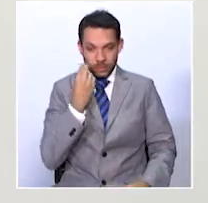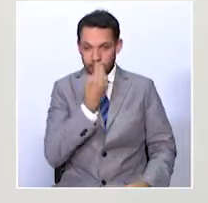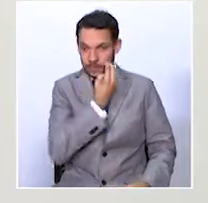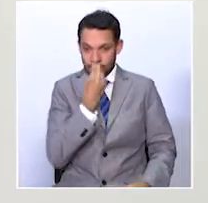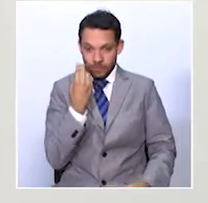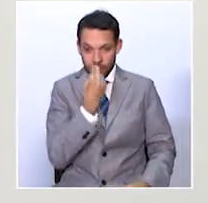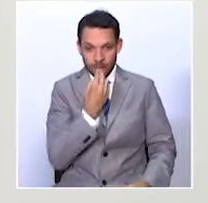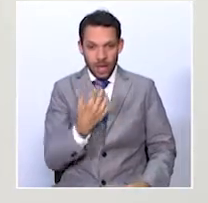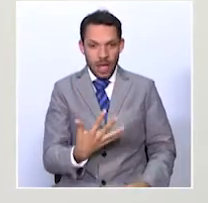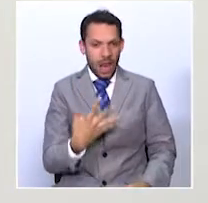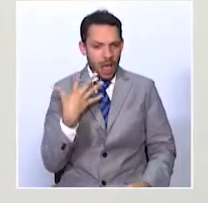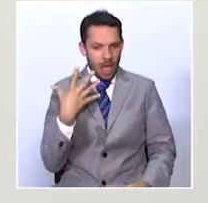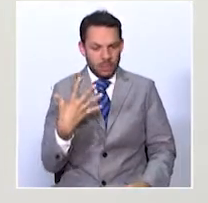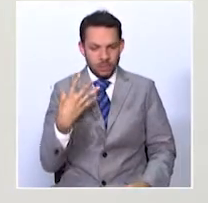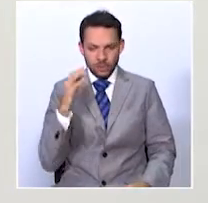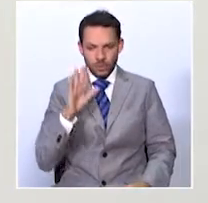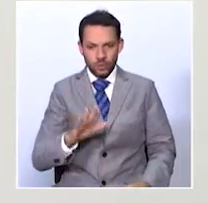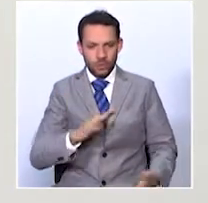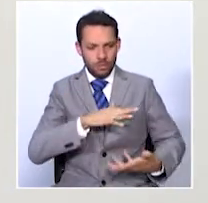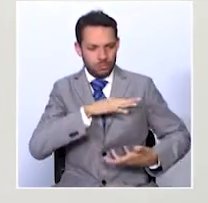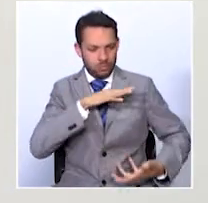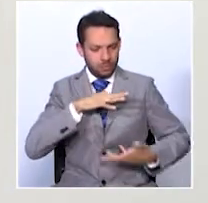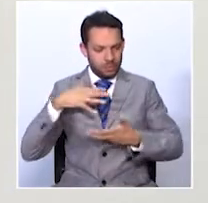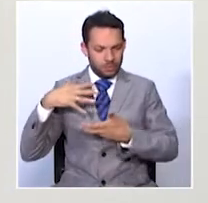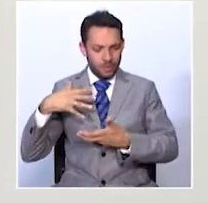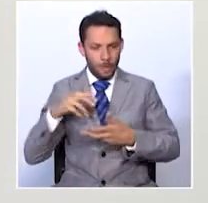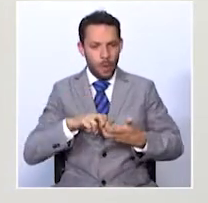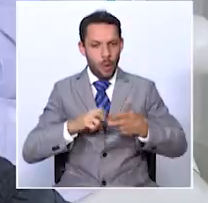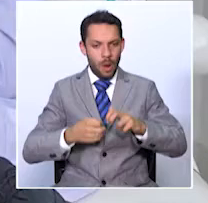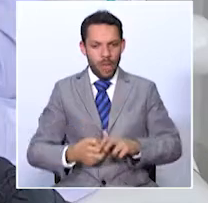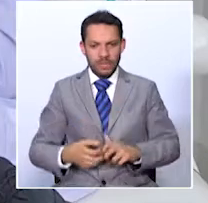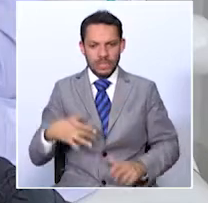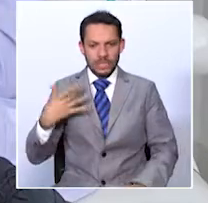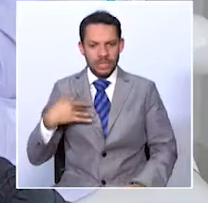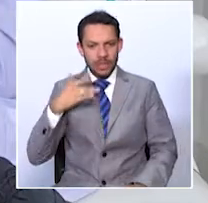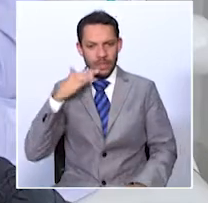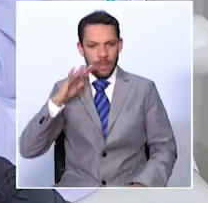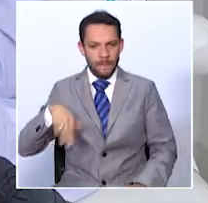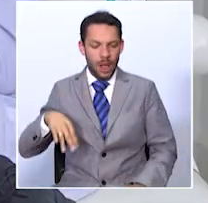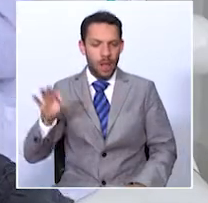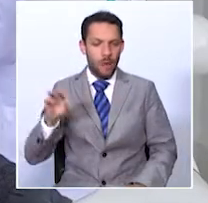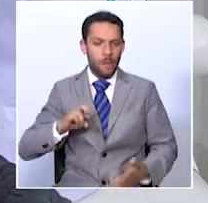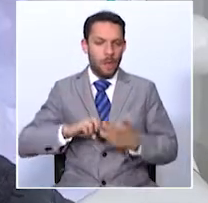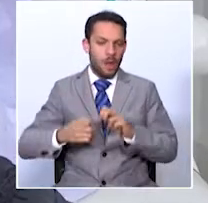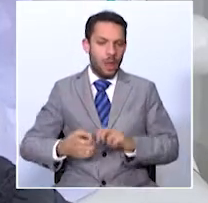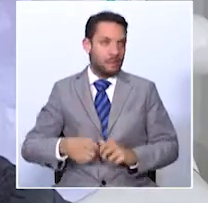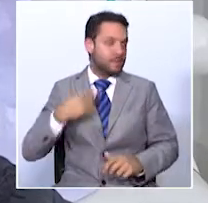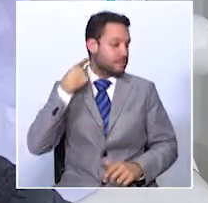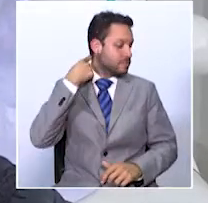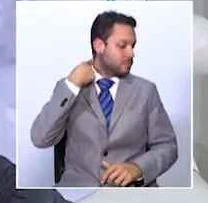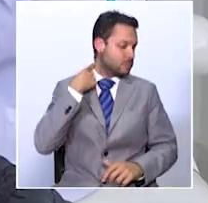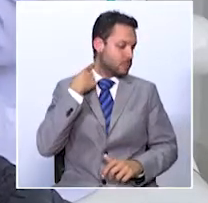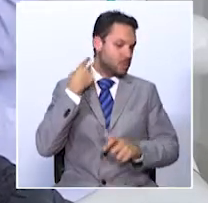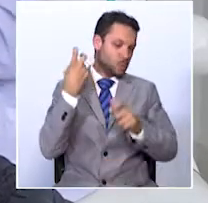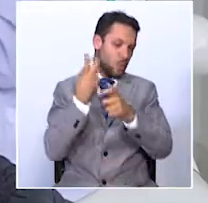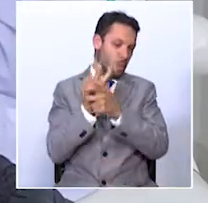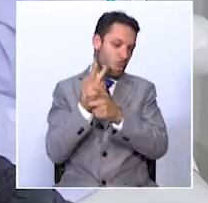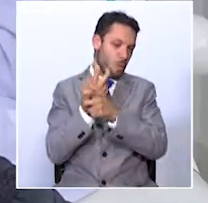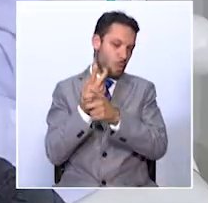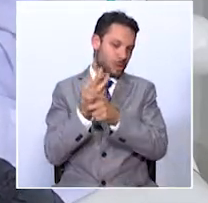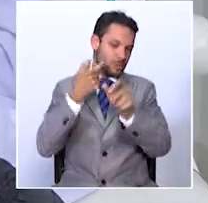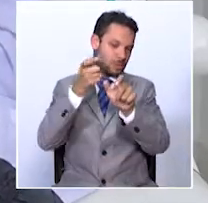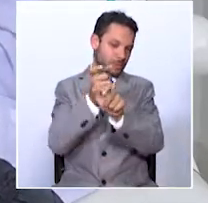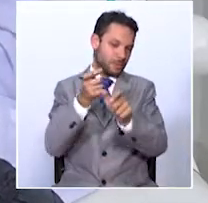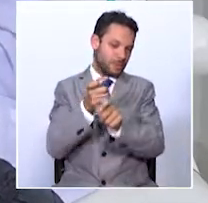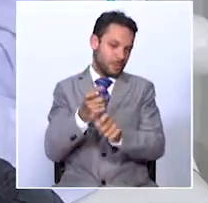Neira de grande. Y entonces las niñas empiezan con unos problemas muy serios de la columna. Entonces, sí, y a usar unos